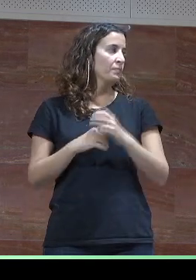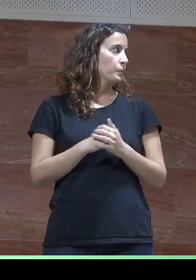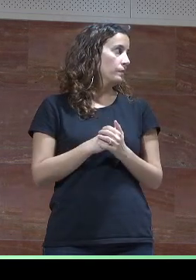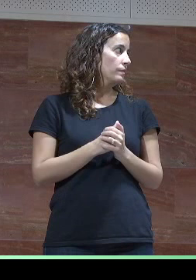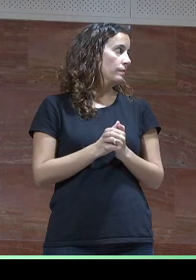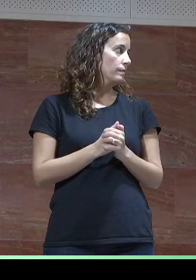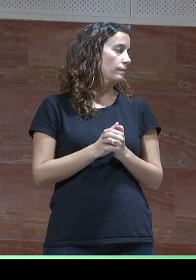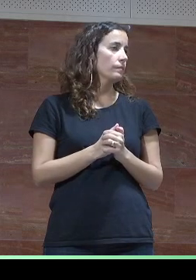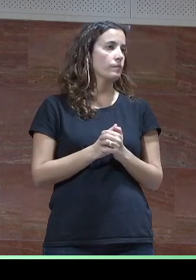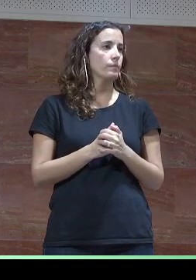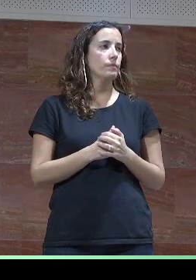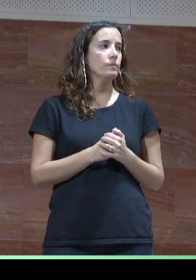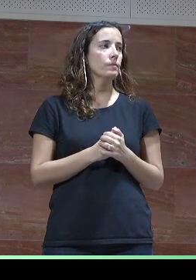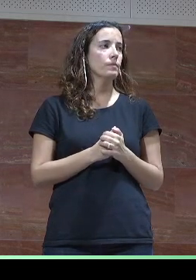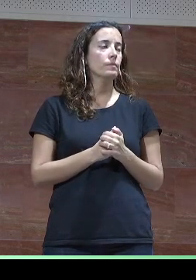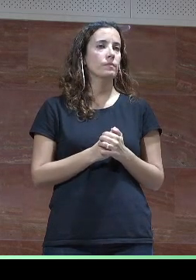Claro.